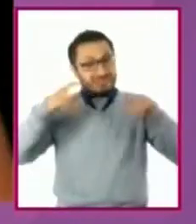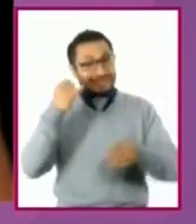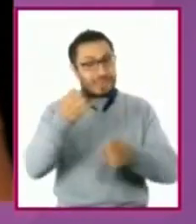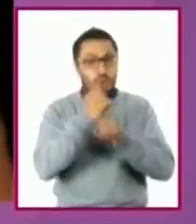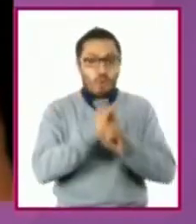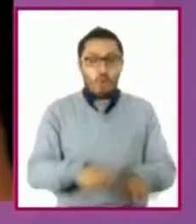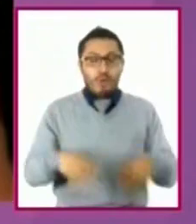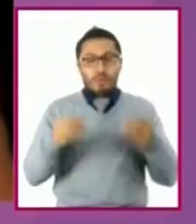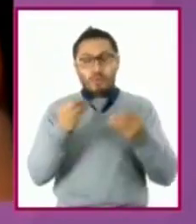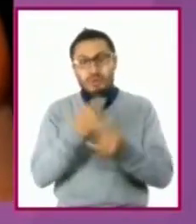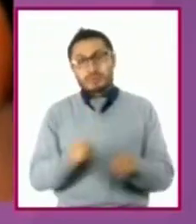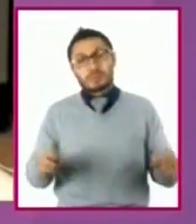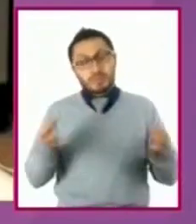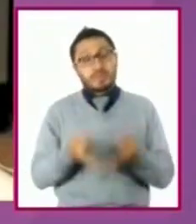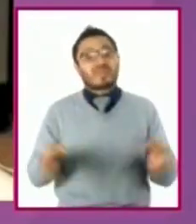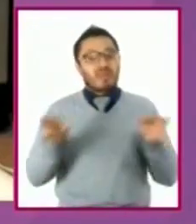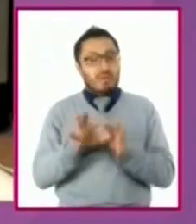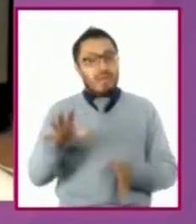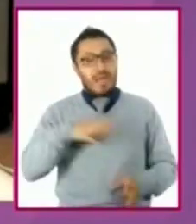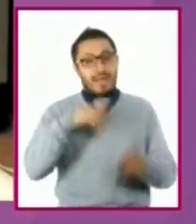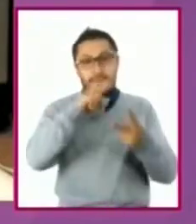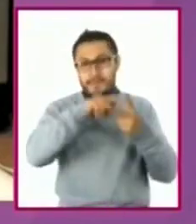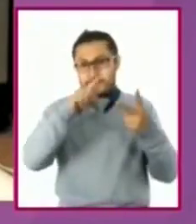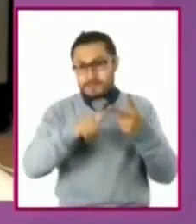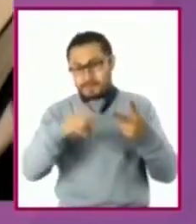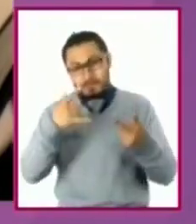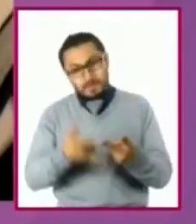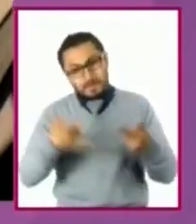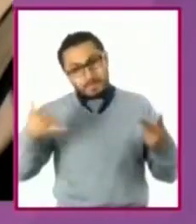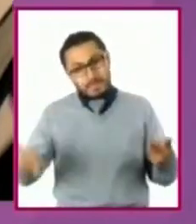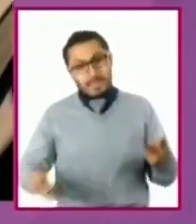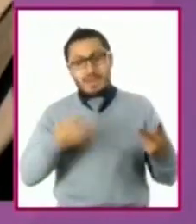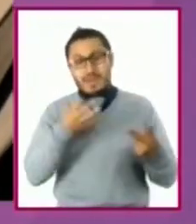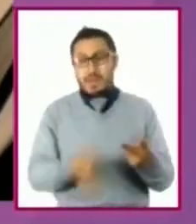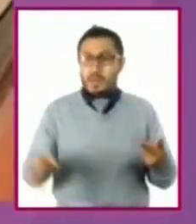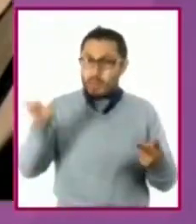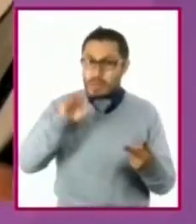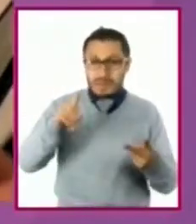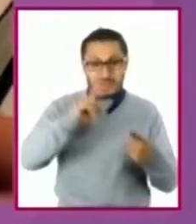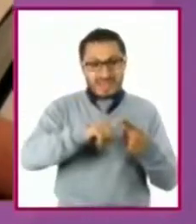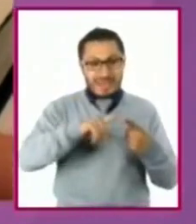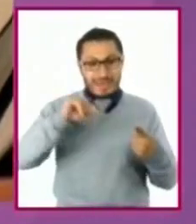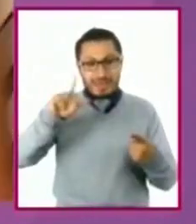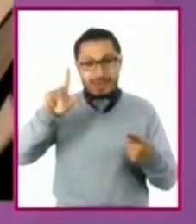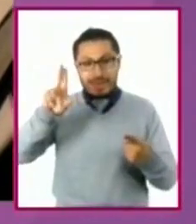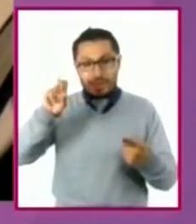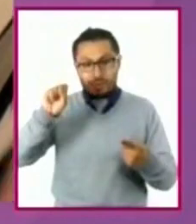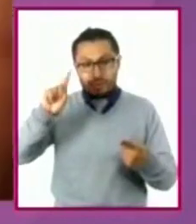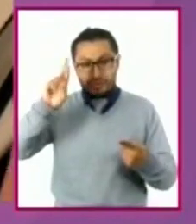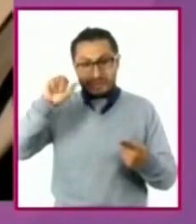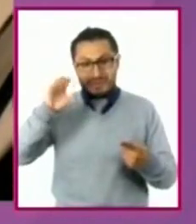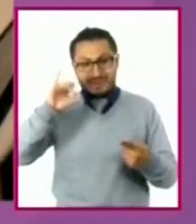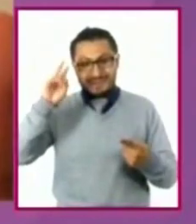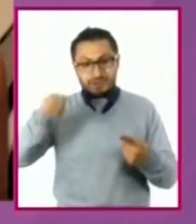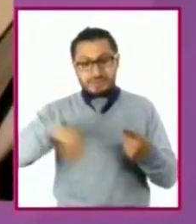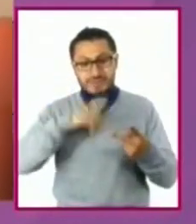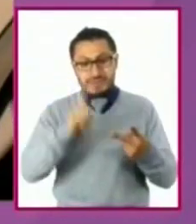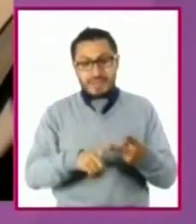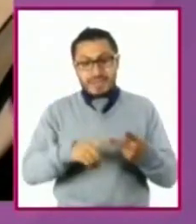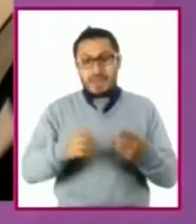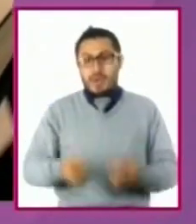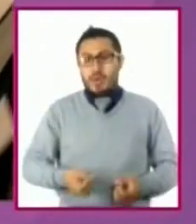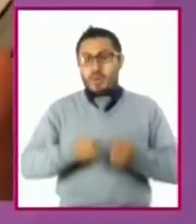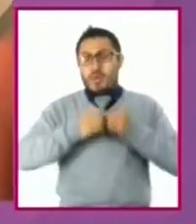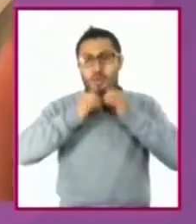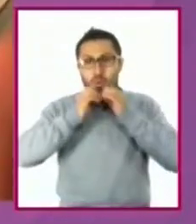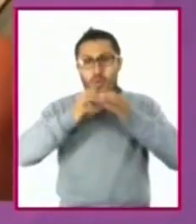Existen 2 hechos históricos fundamentales para la abolición de la esclavitud. El primero fue la Ilustración y la Declaración de los Derechos del Hombre y del